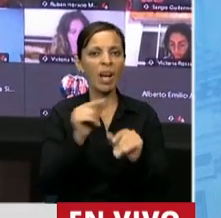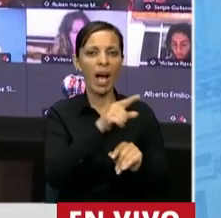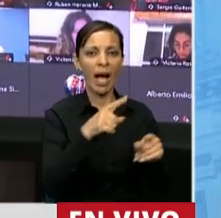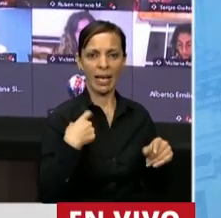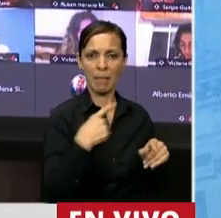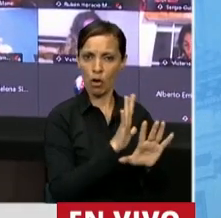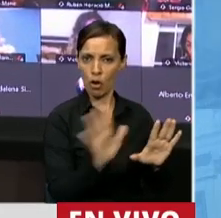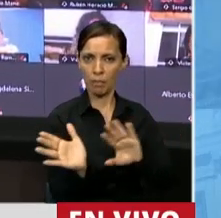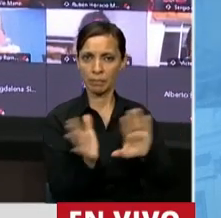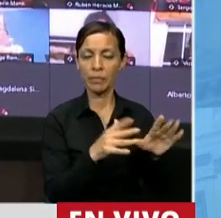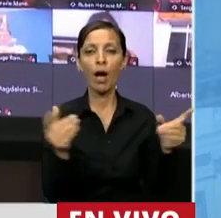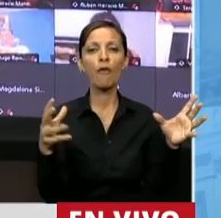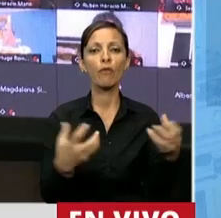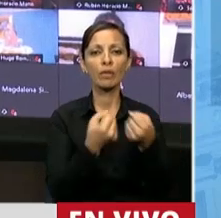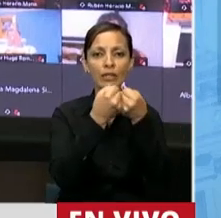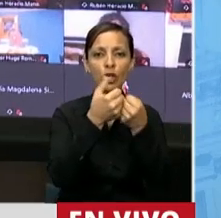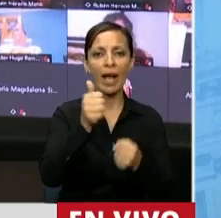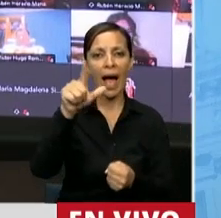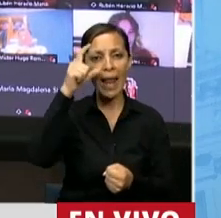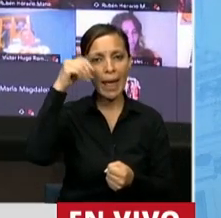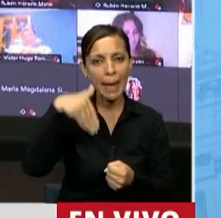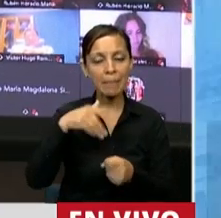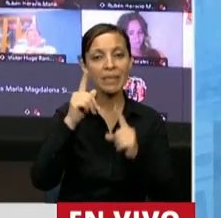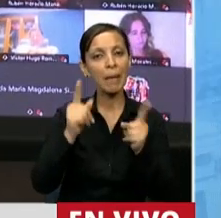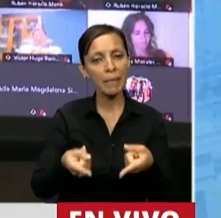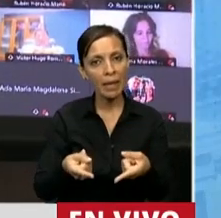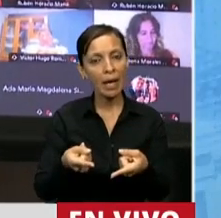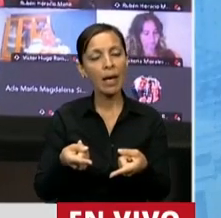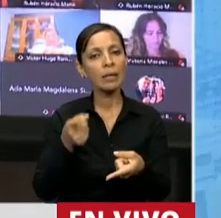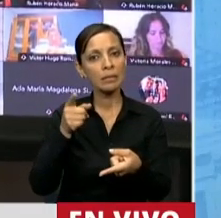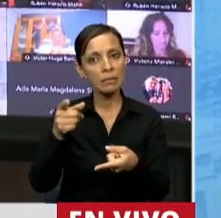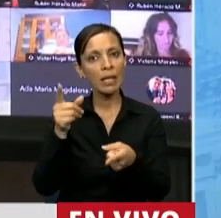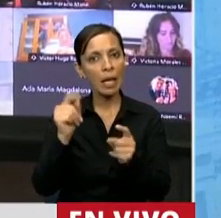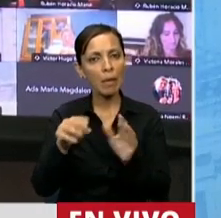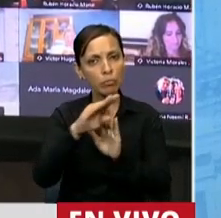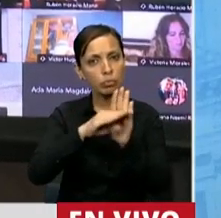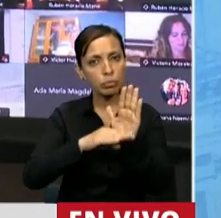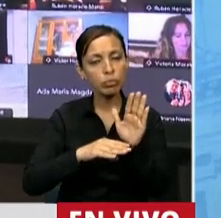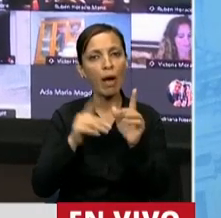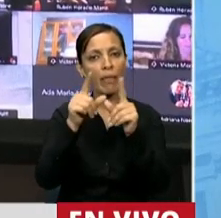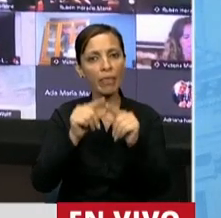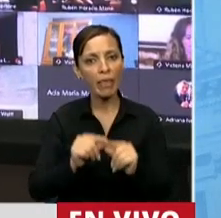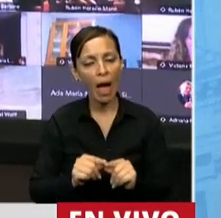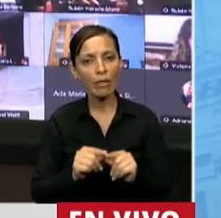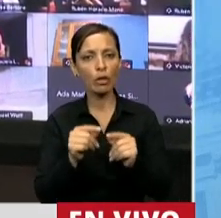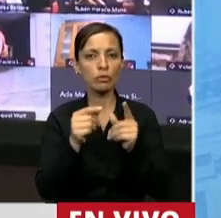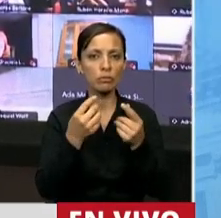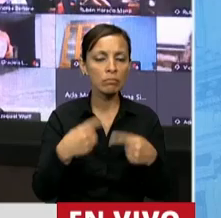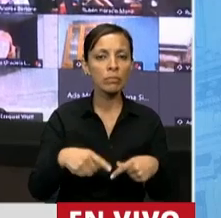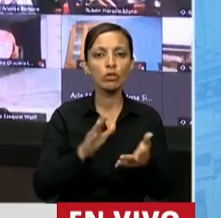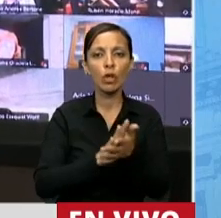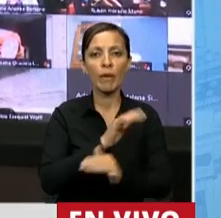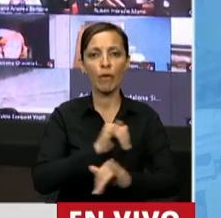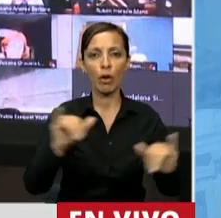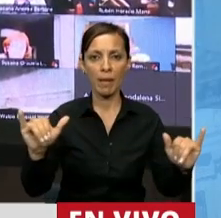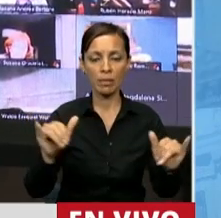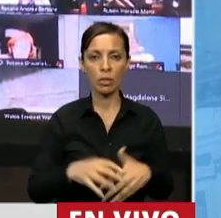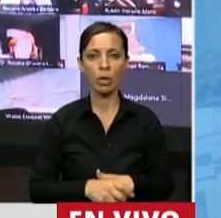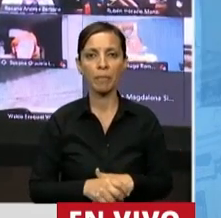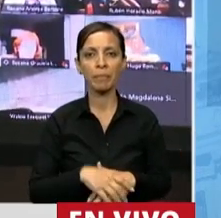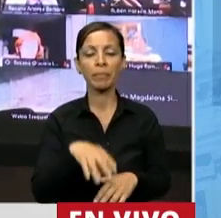gremios, a la Fundación ALEM, que aportó distintos, un raconto de los aportes estadísticos de la información que había